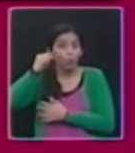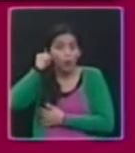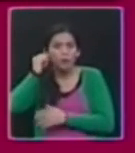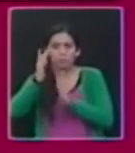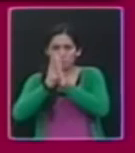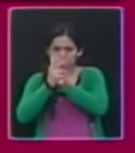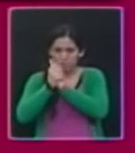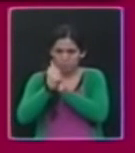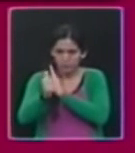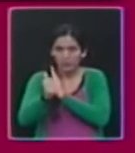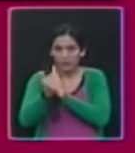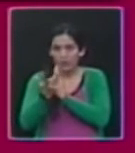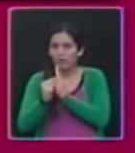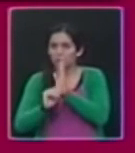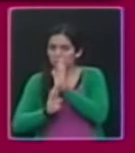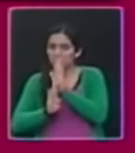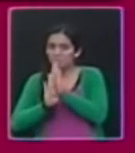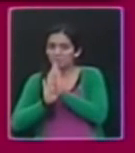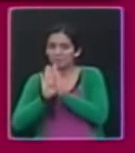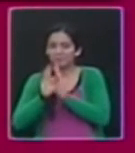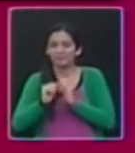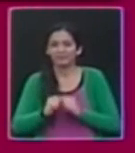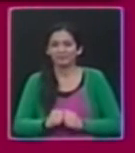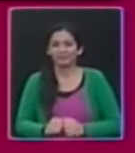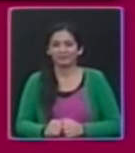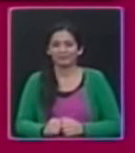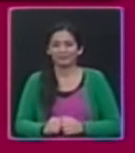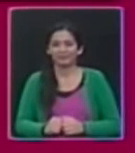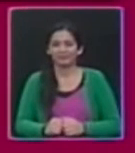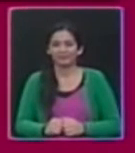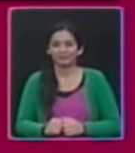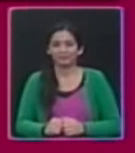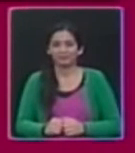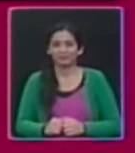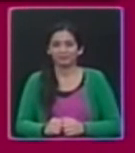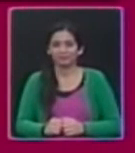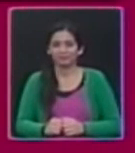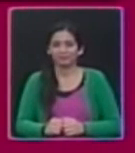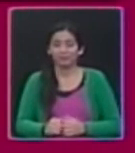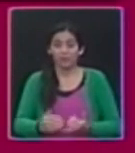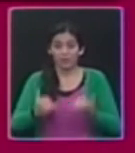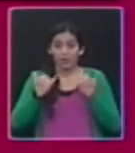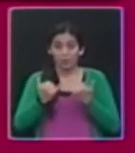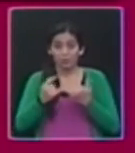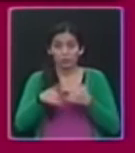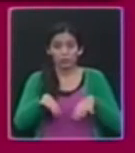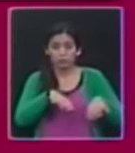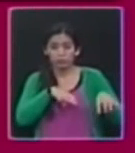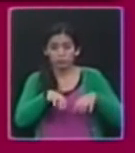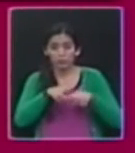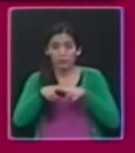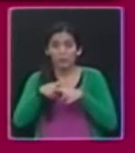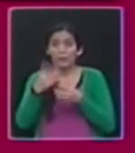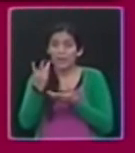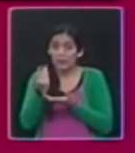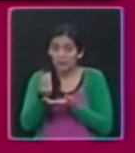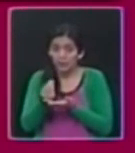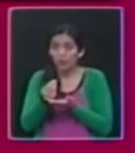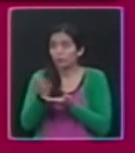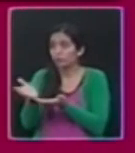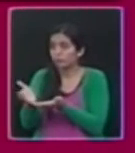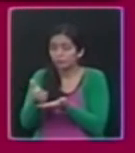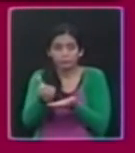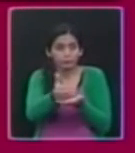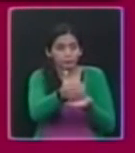se motiven y lleguen preparadas a los puestos de liderazgo. Y también están realizando actividades para recaudar fondos. Cuéntenos sobre esta iniciativa y cómo los interesados